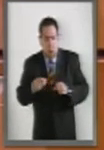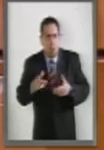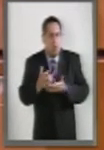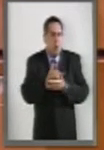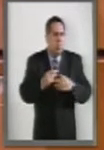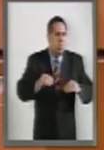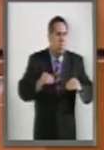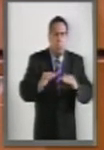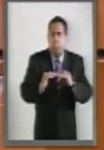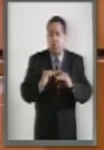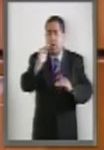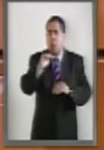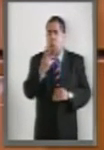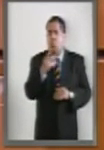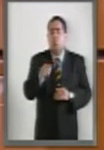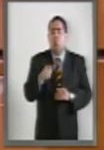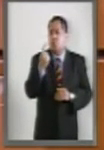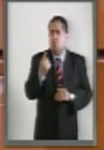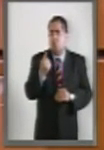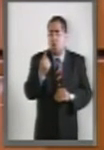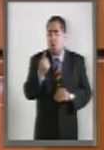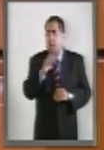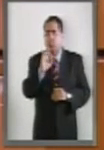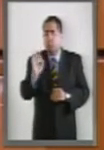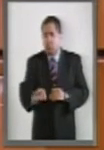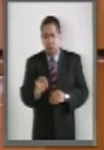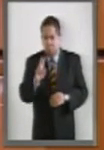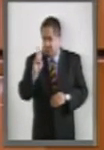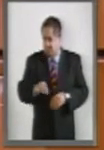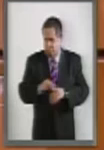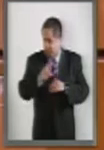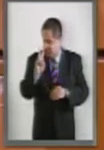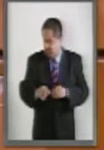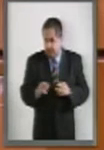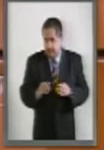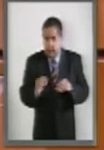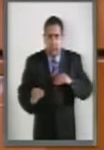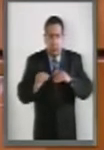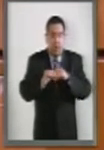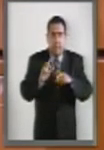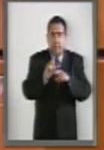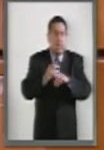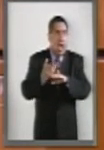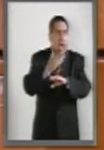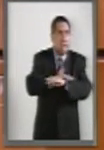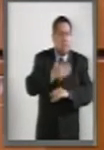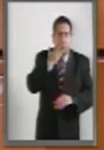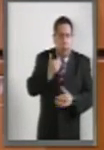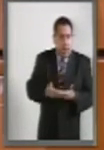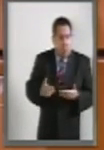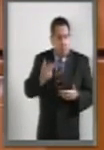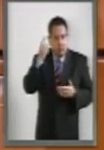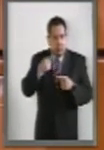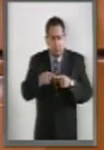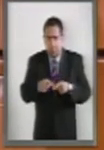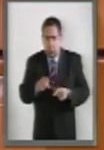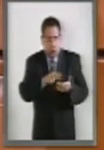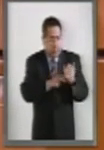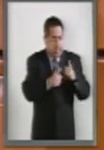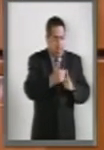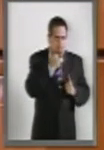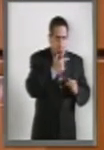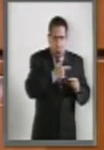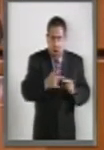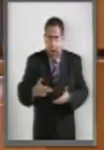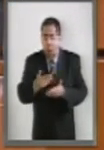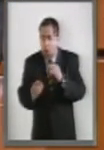un crecimiento de 4.1% real, incremento que no se había registrado desde el 2006.